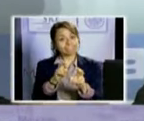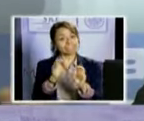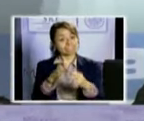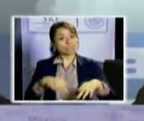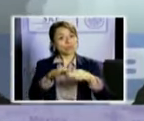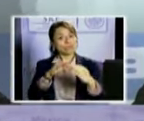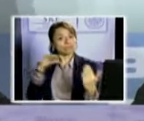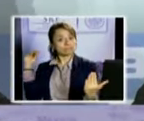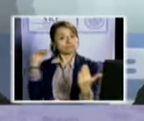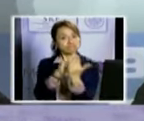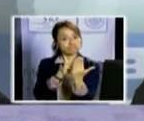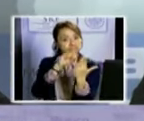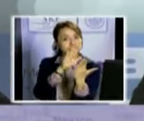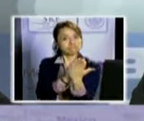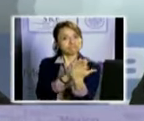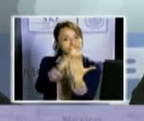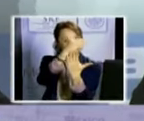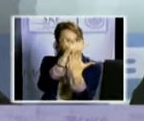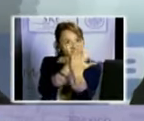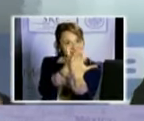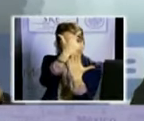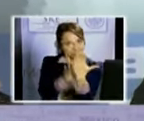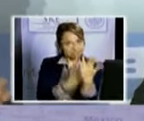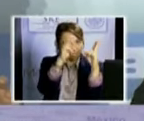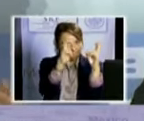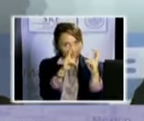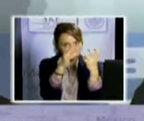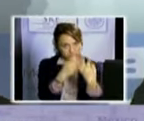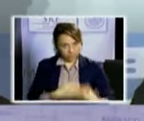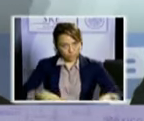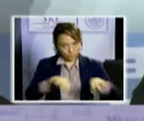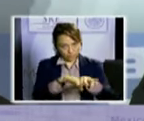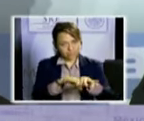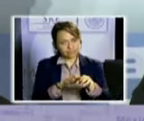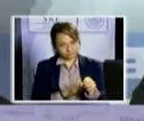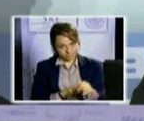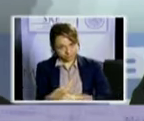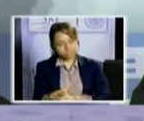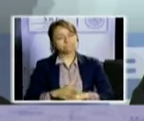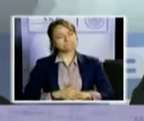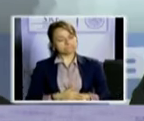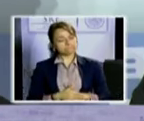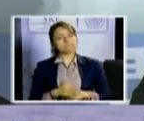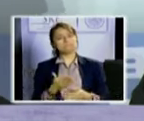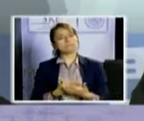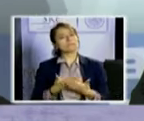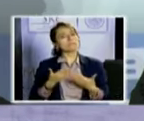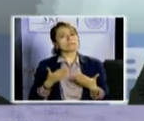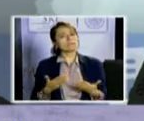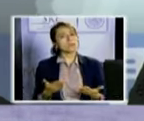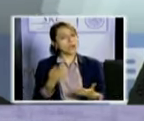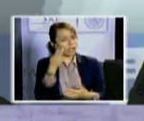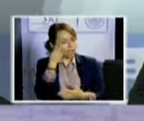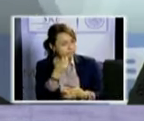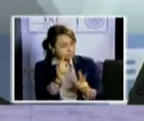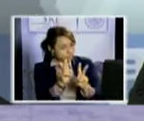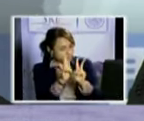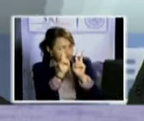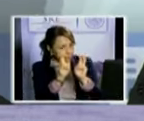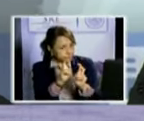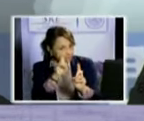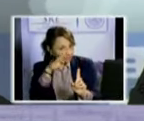para responder a tu pregunta. En primer lugar, para señalar que esto no es un tema estático, no